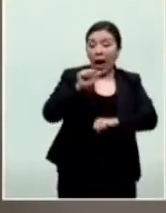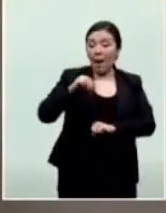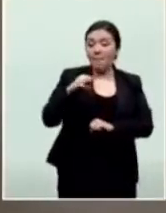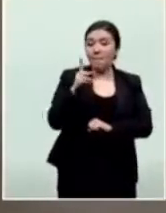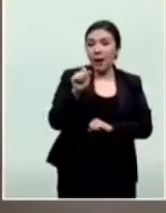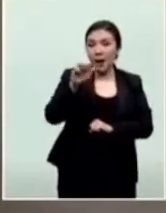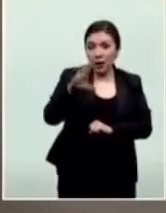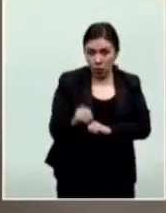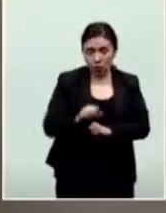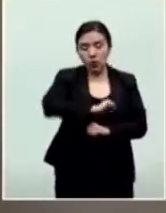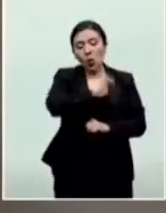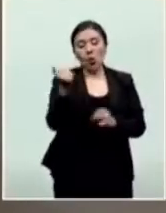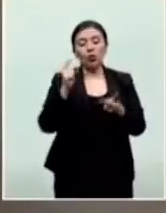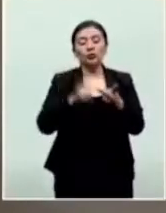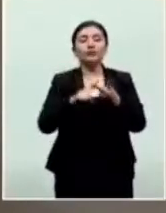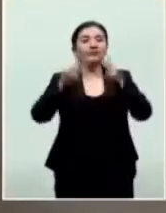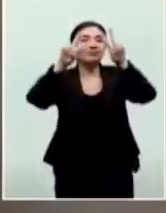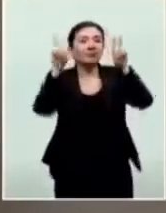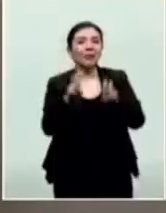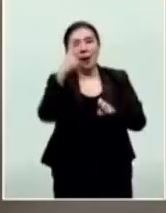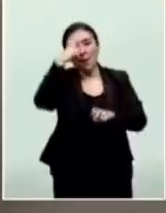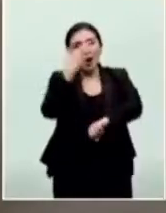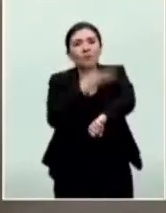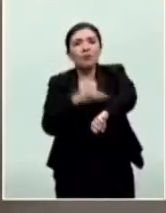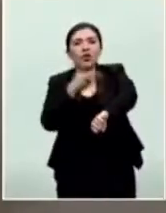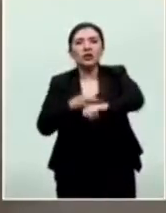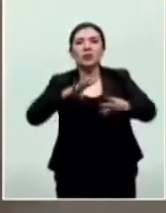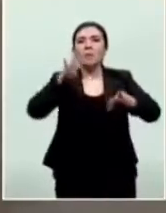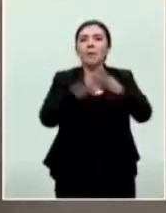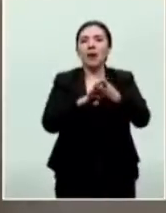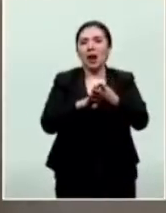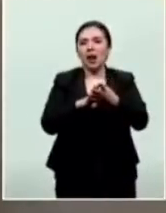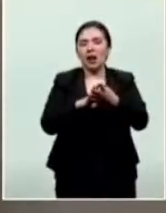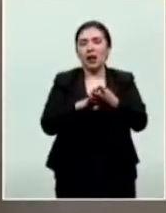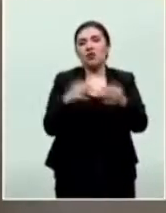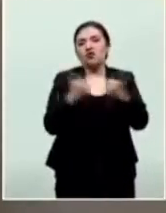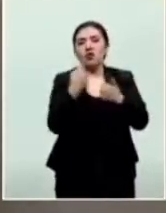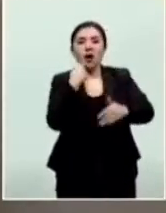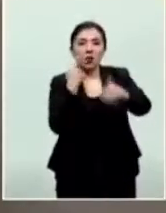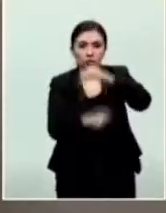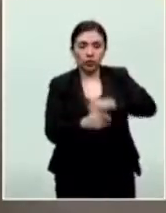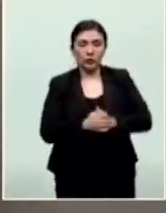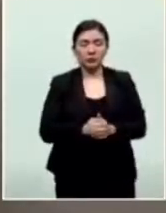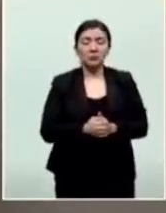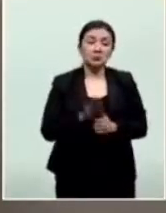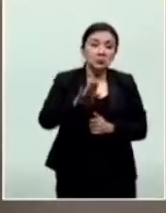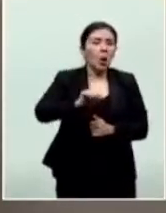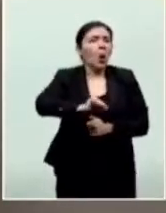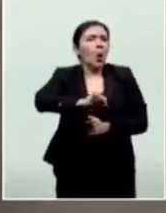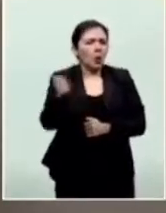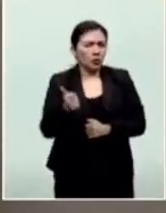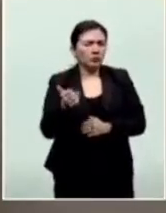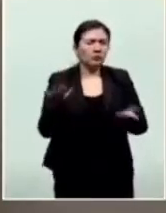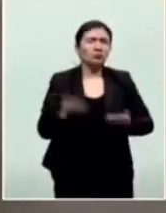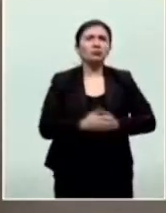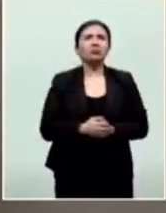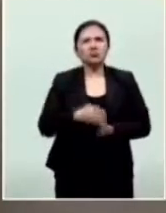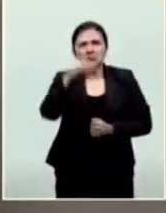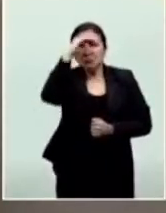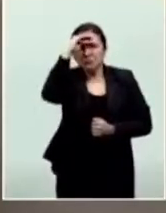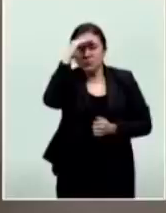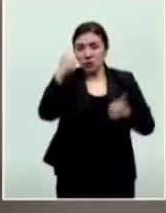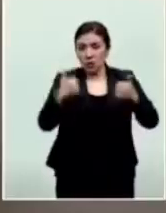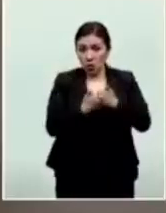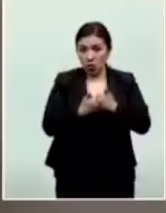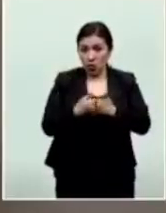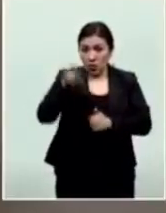en materia del procedimiento penal acusatorio. Pero por el otro lado, sin avalar lo